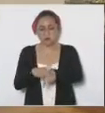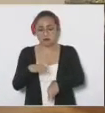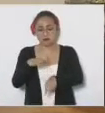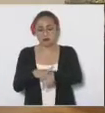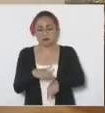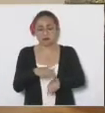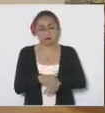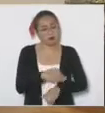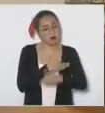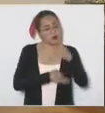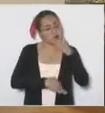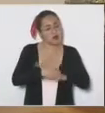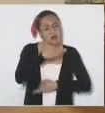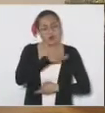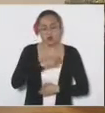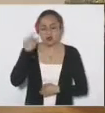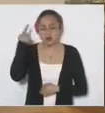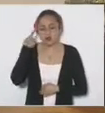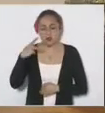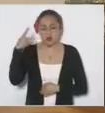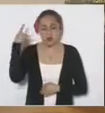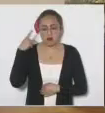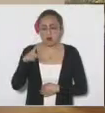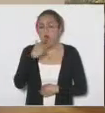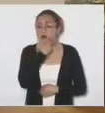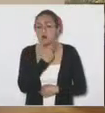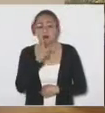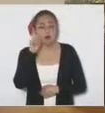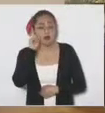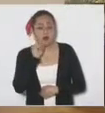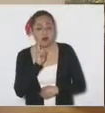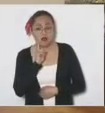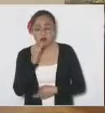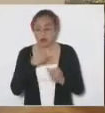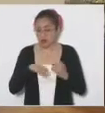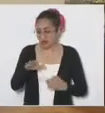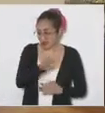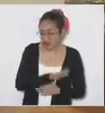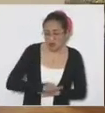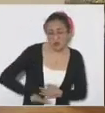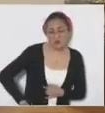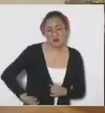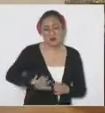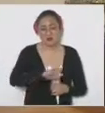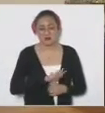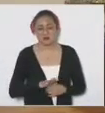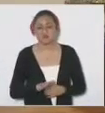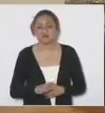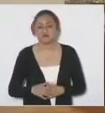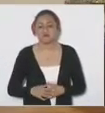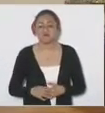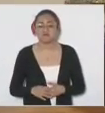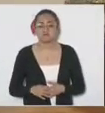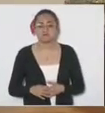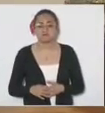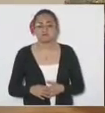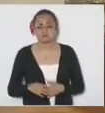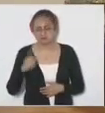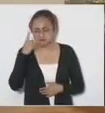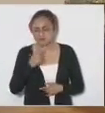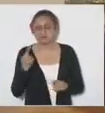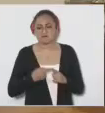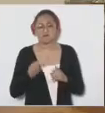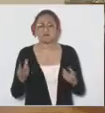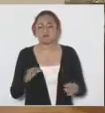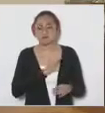a las poblanas Y los poblanos de toda la entidad a que